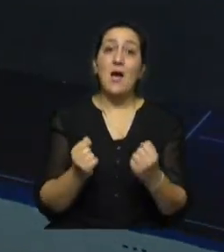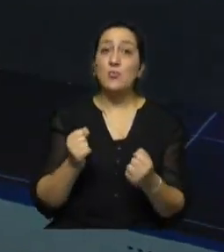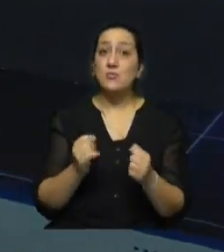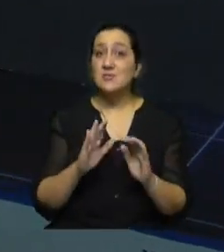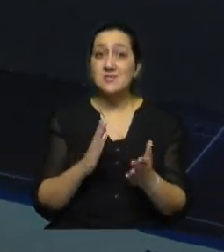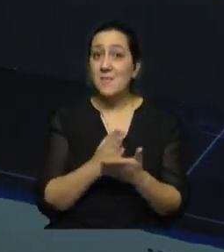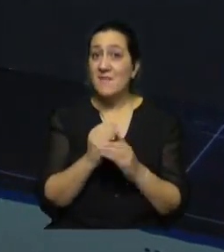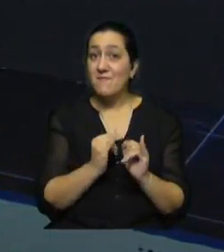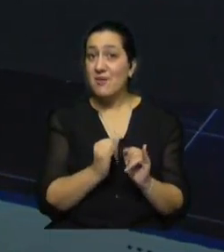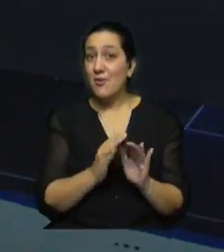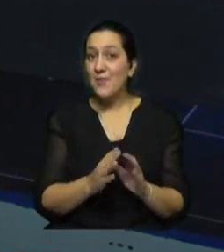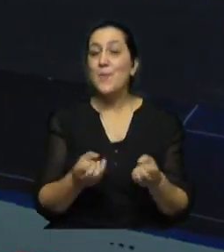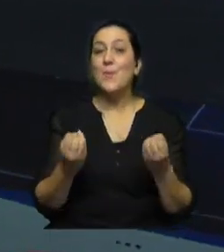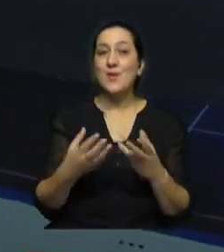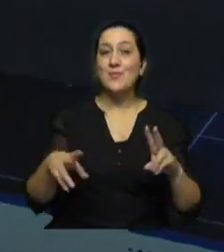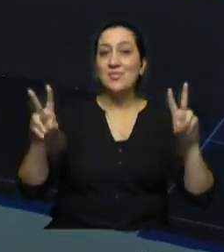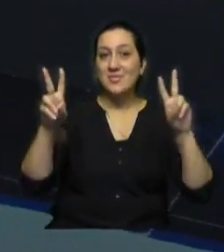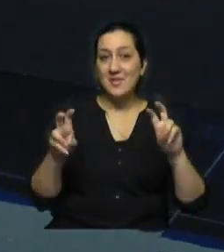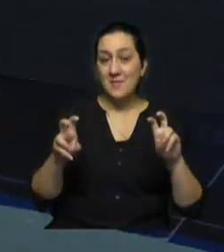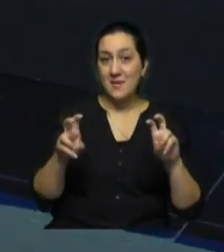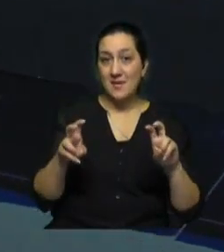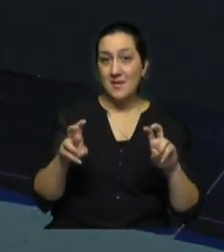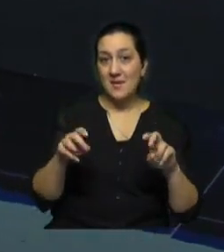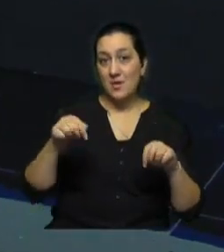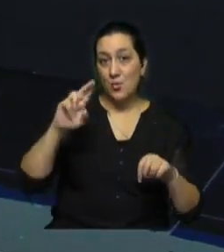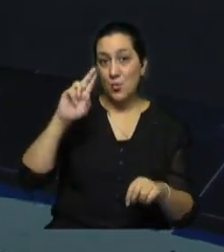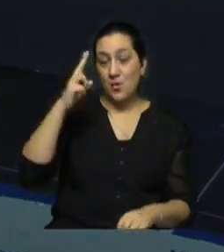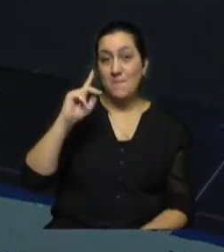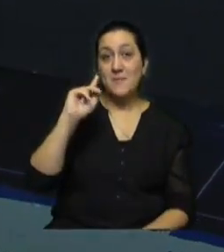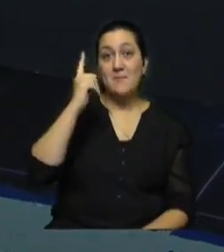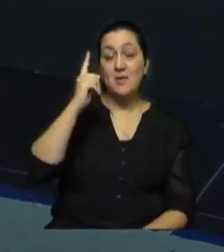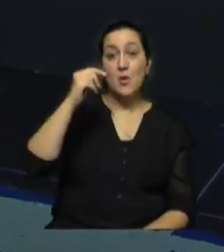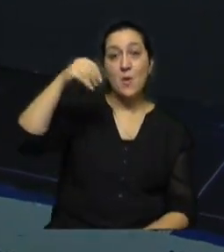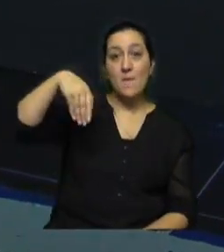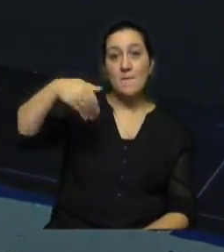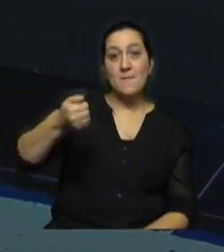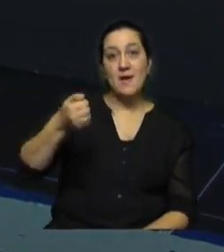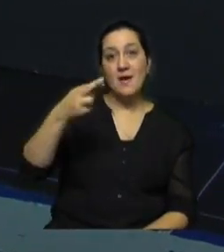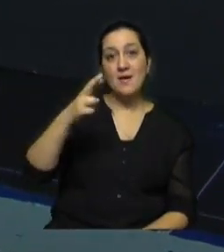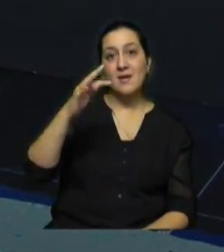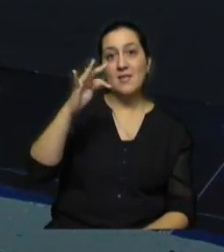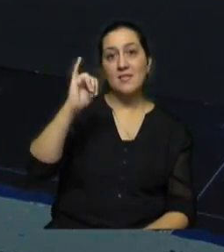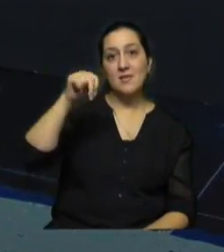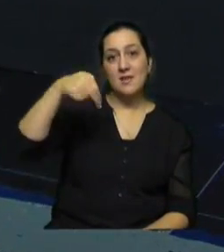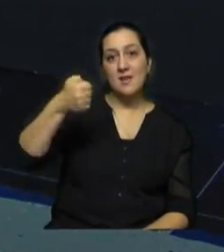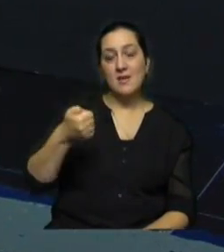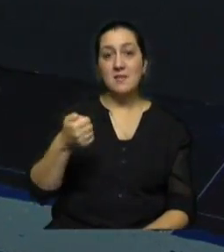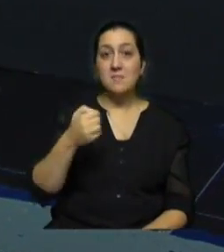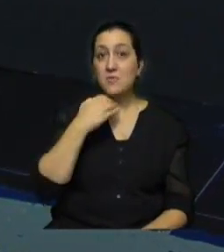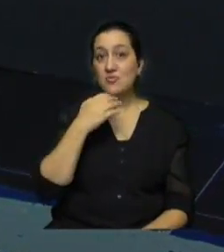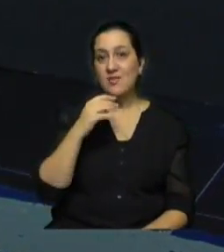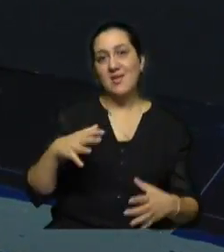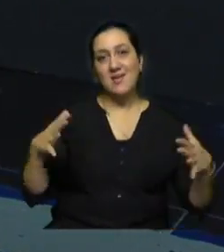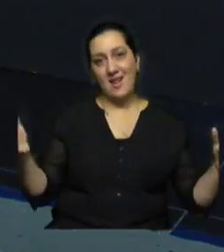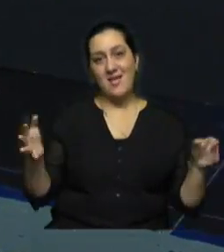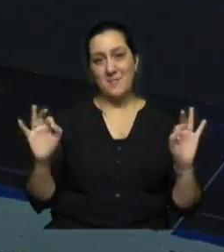brutal. Tema, tendencia en Uruguay. Primer tema, Martina. ¿Quién es? La verdad que no sé. No sé. Bien. Gran hermano.